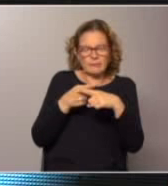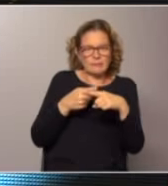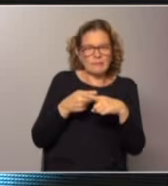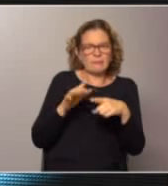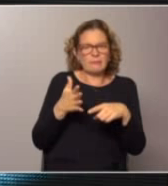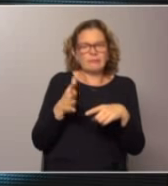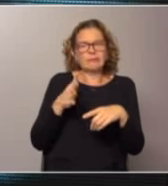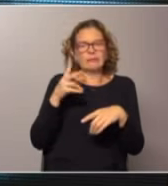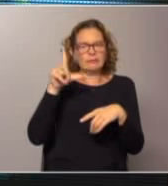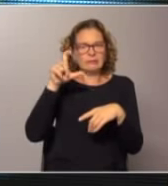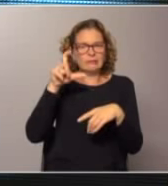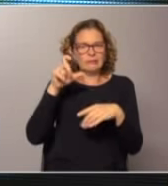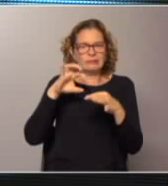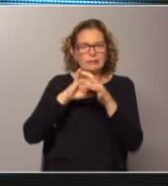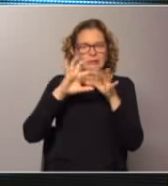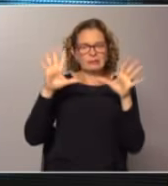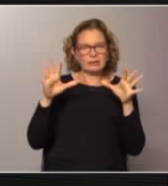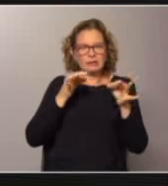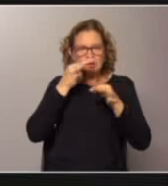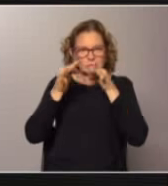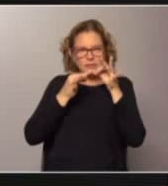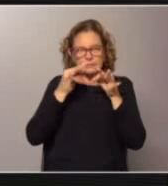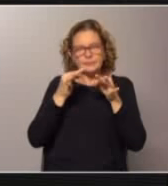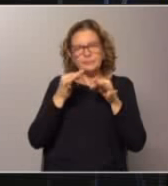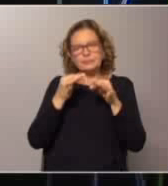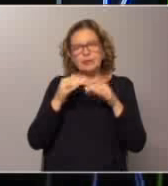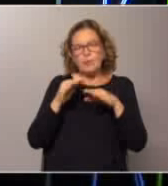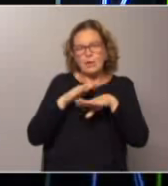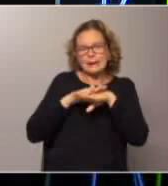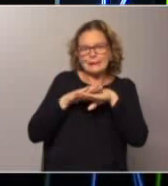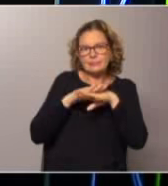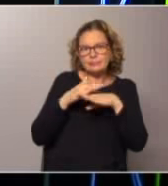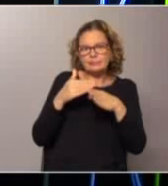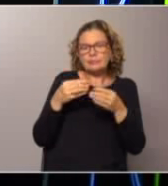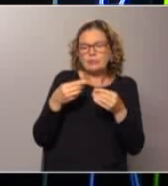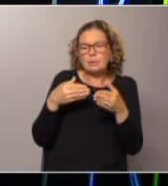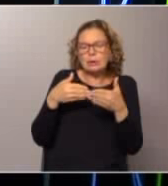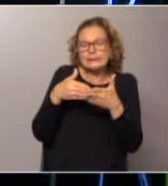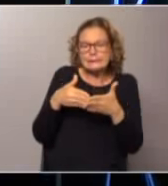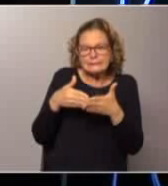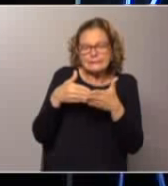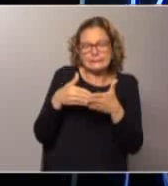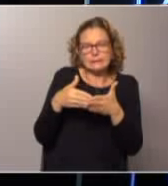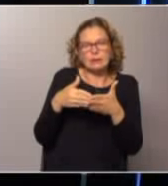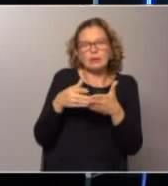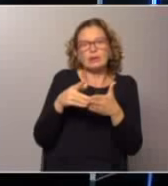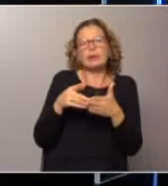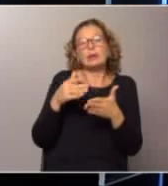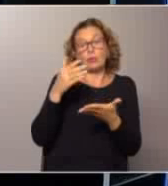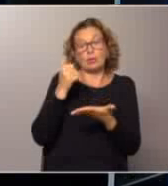obviamente en materia de libertad de expresión esto nos pone también ante el límite de la libertad de expresión porque por y sobre todo